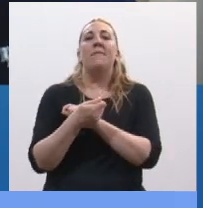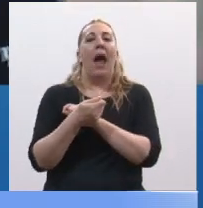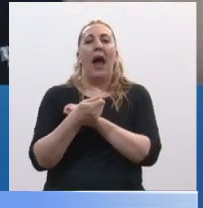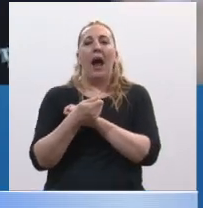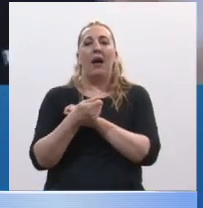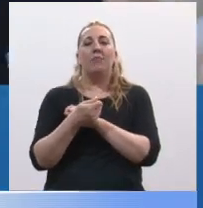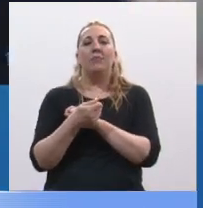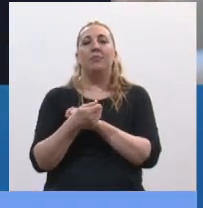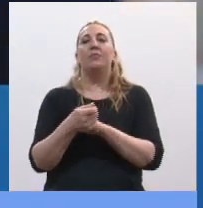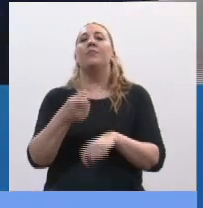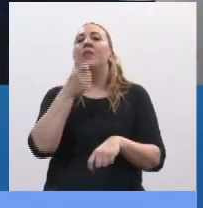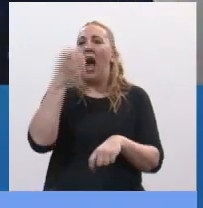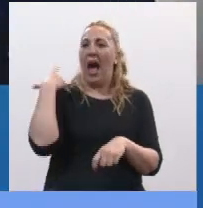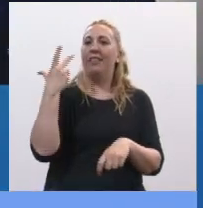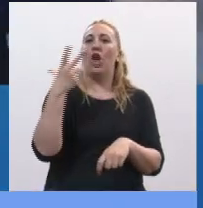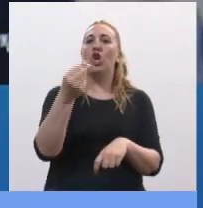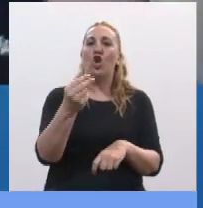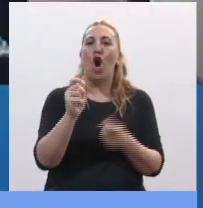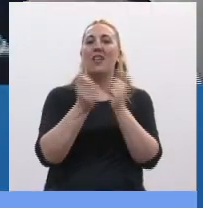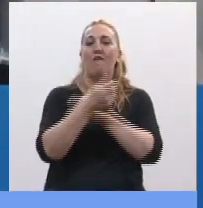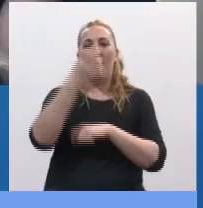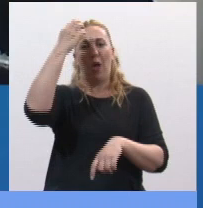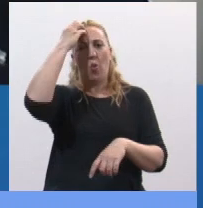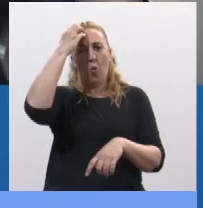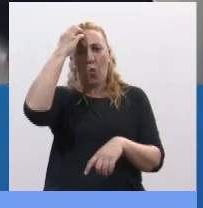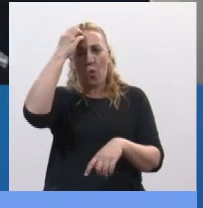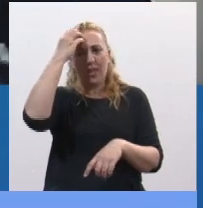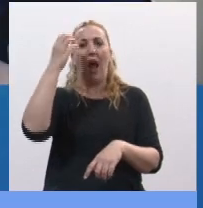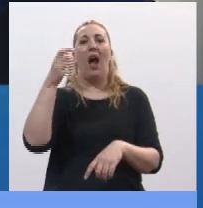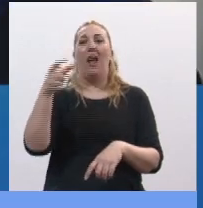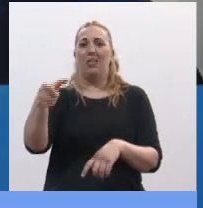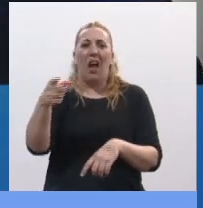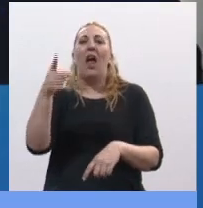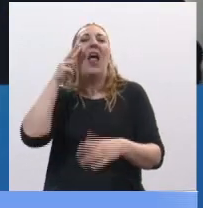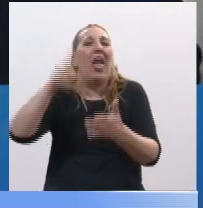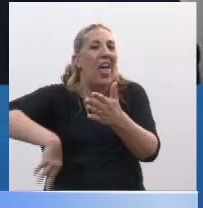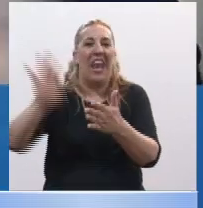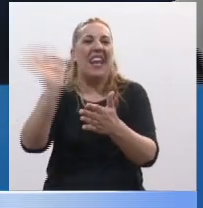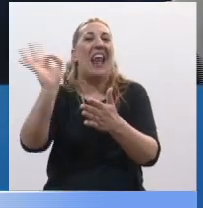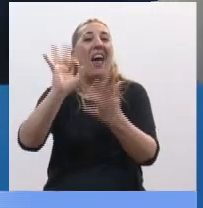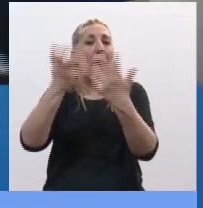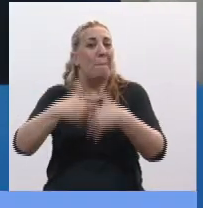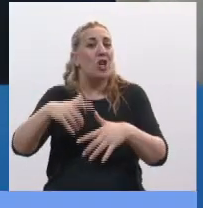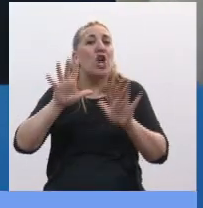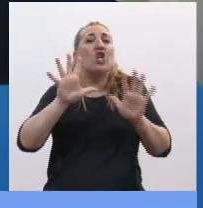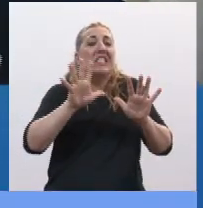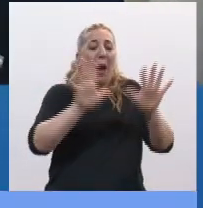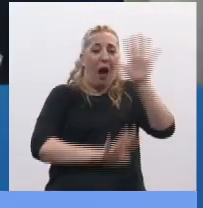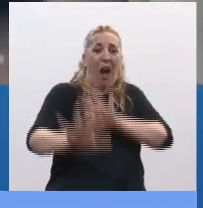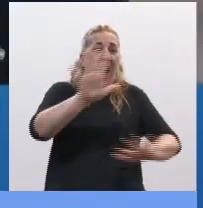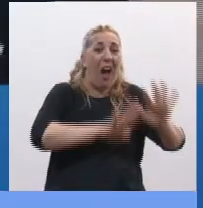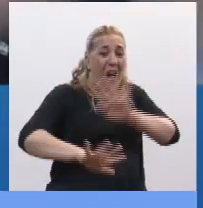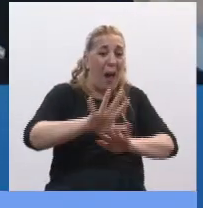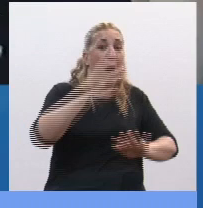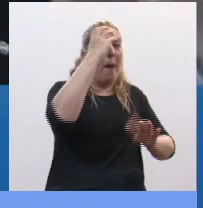nada. Se oponían a la reforma judicial antes de conocer y leer los proyectos. Ni nosotros los conocíamos. Se estaban redactando en